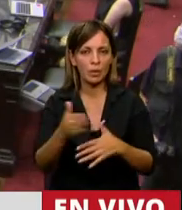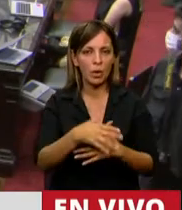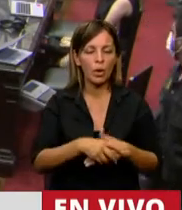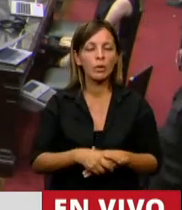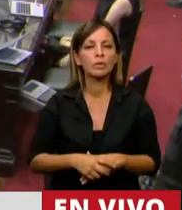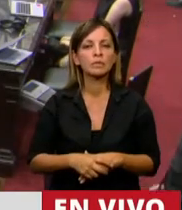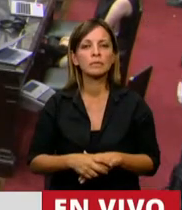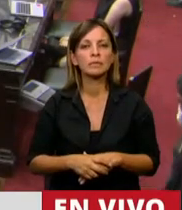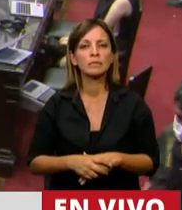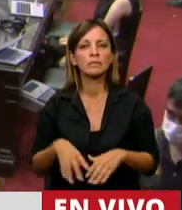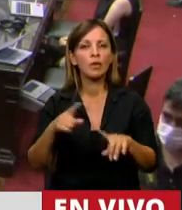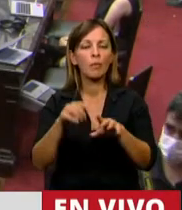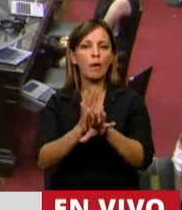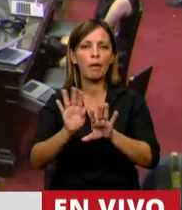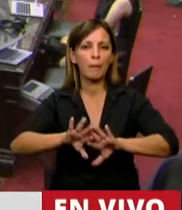por despegarse de la grieta.